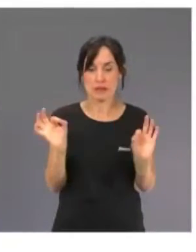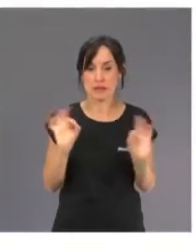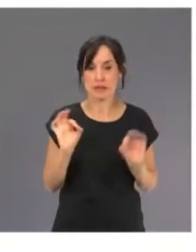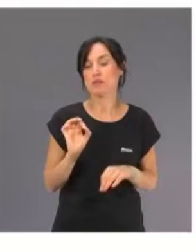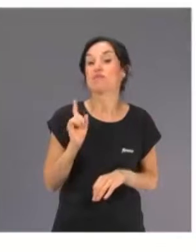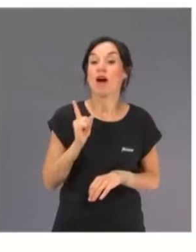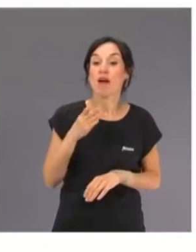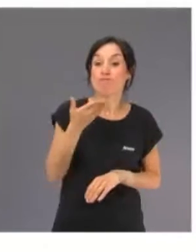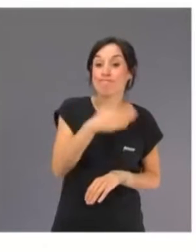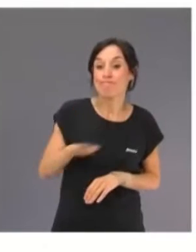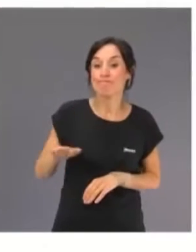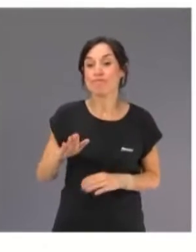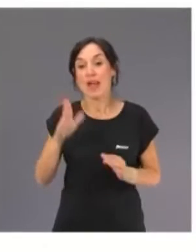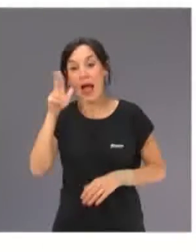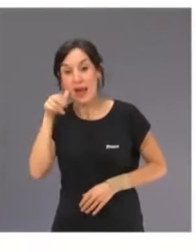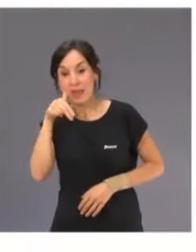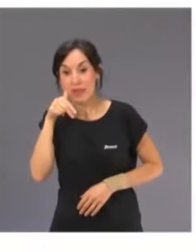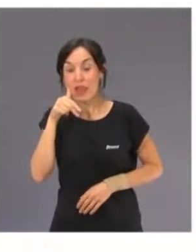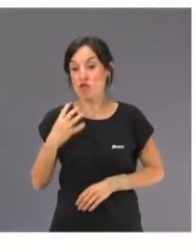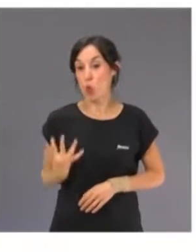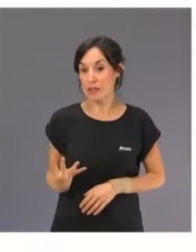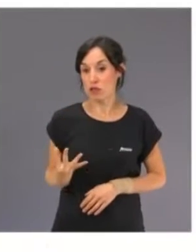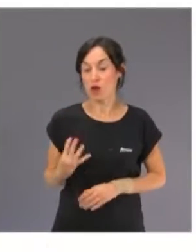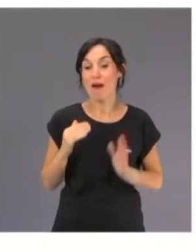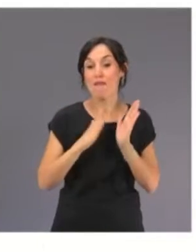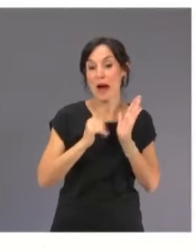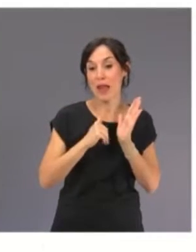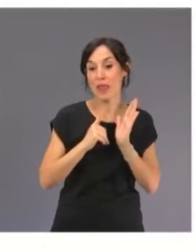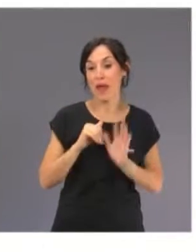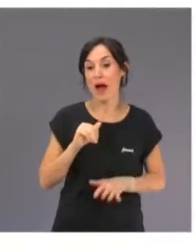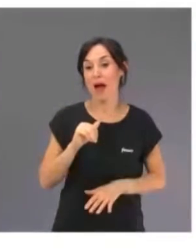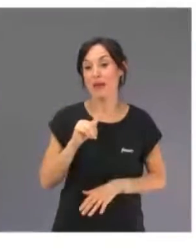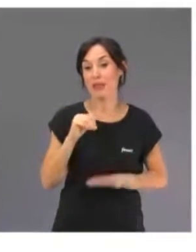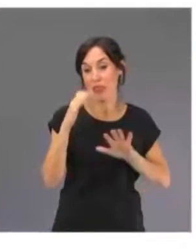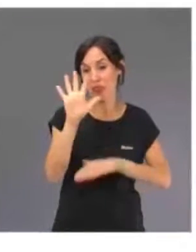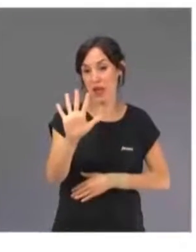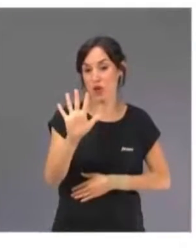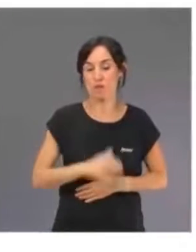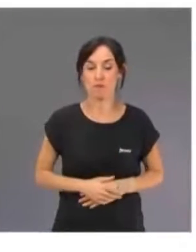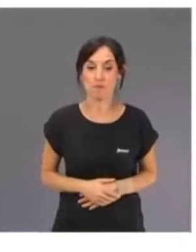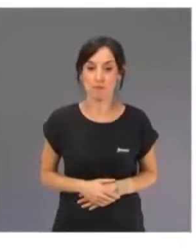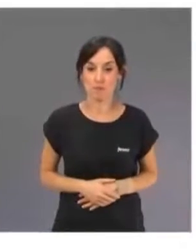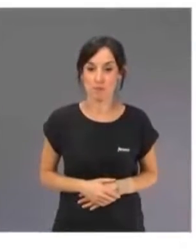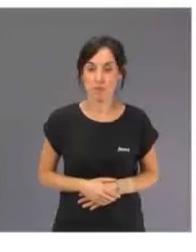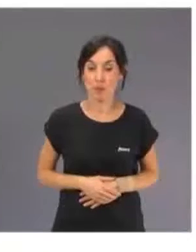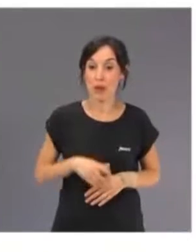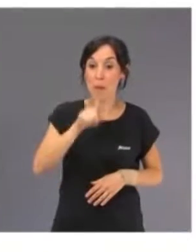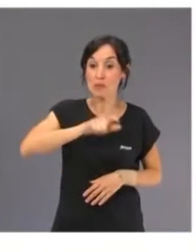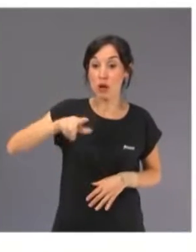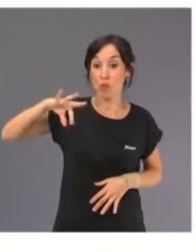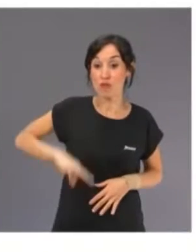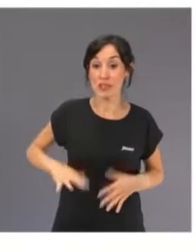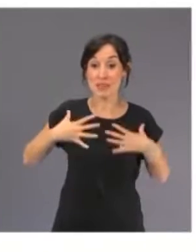Los fallecimientos se han producido en la provincia de Alicante, 4, y en la provincia de Valencia, 5. Altas de